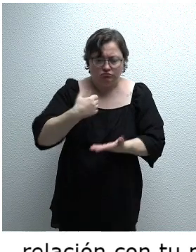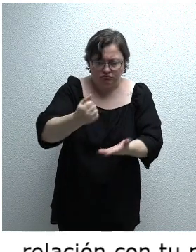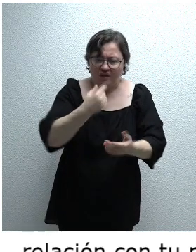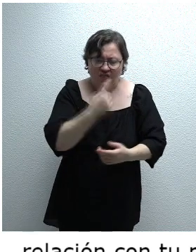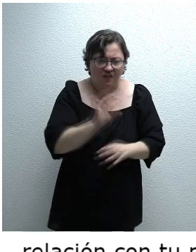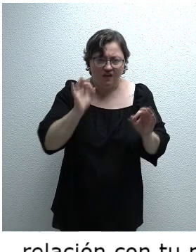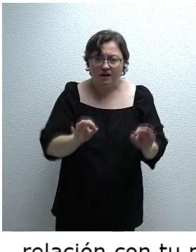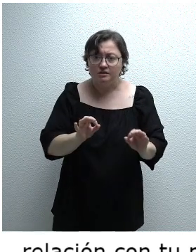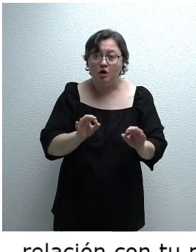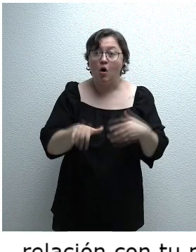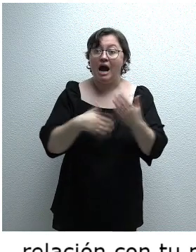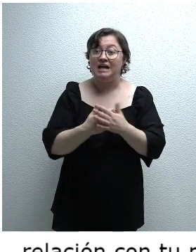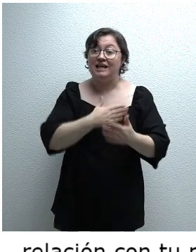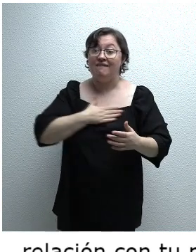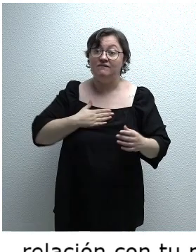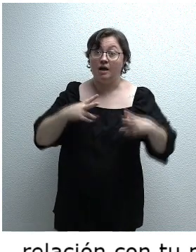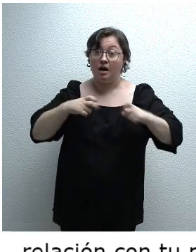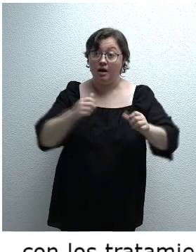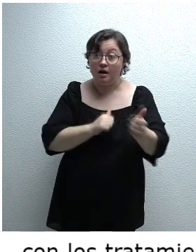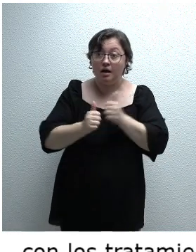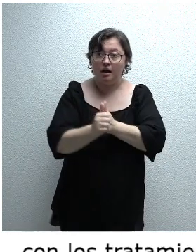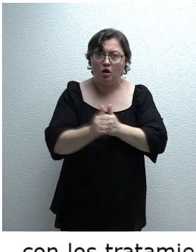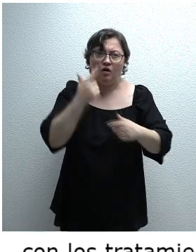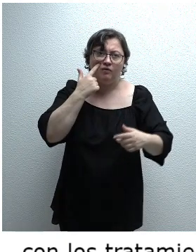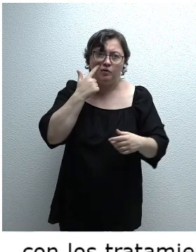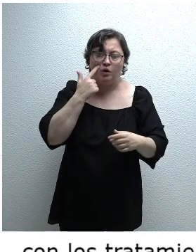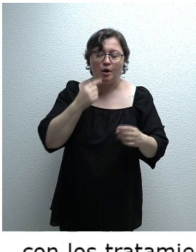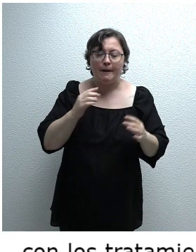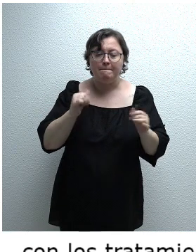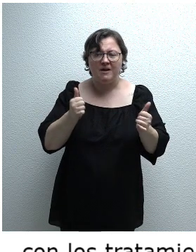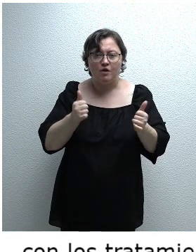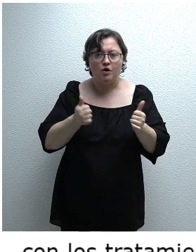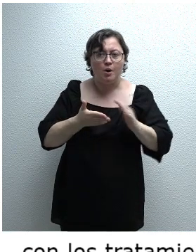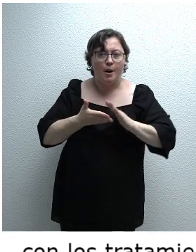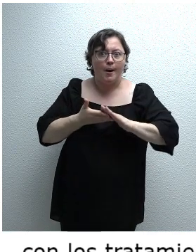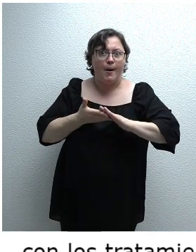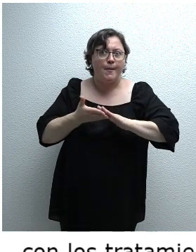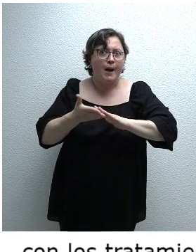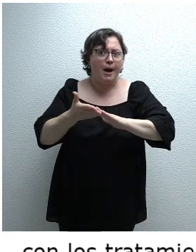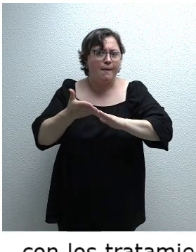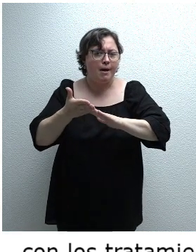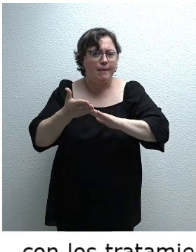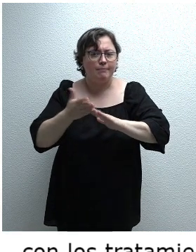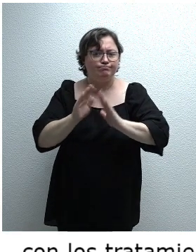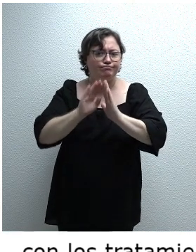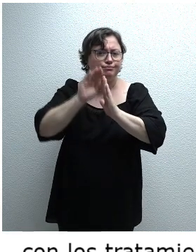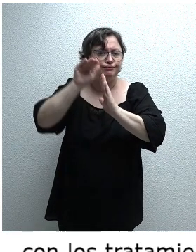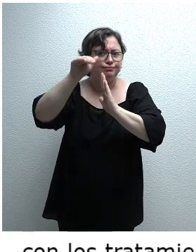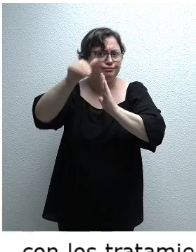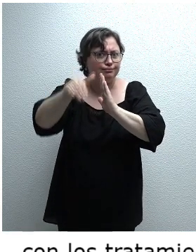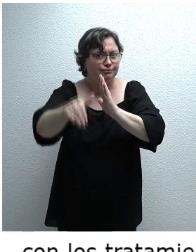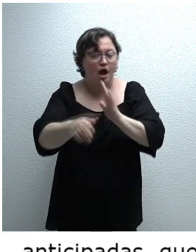voluntades anticipadas, que es decir, bueno, yo me veo que estoy empezando a no estar bien, porque